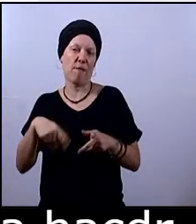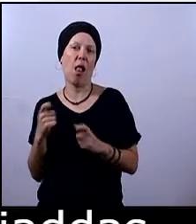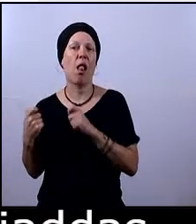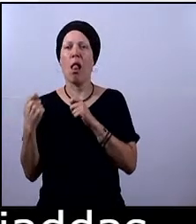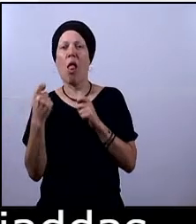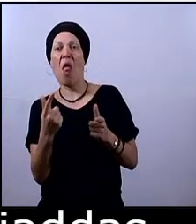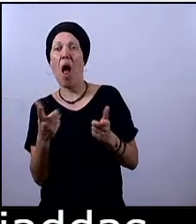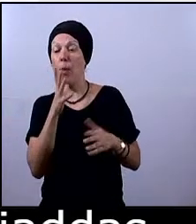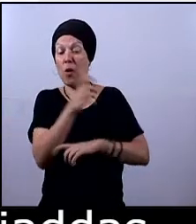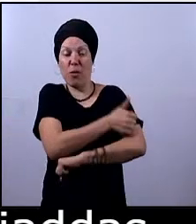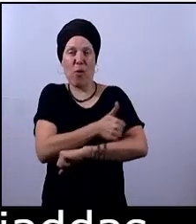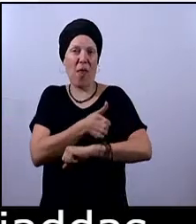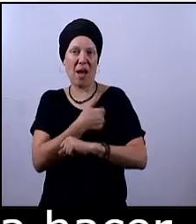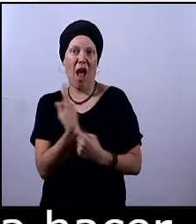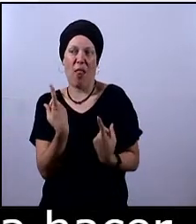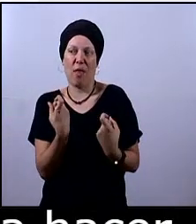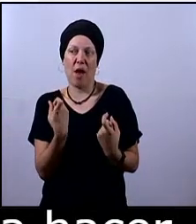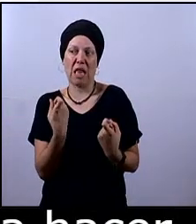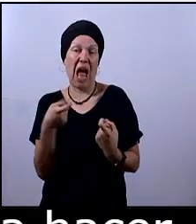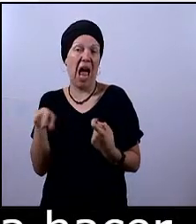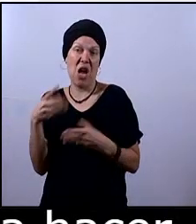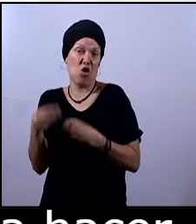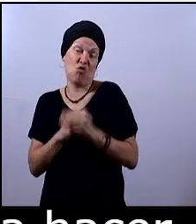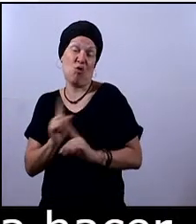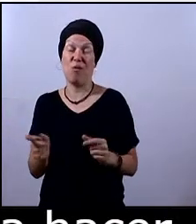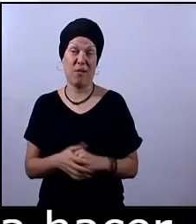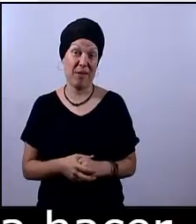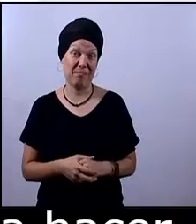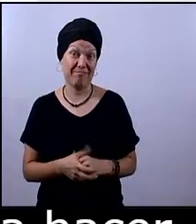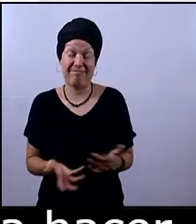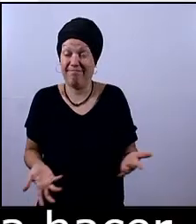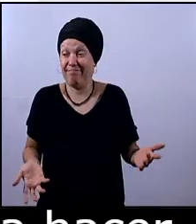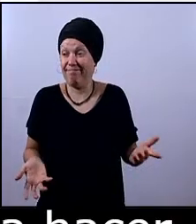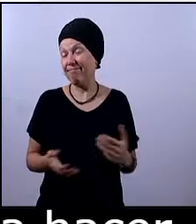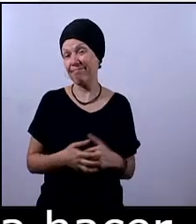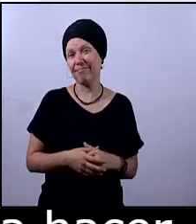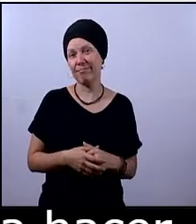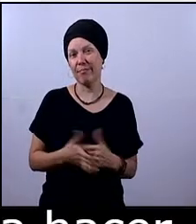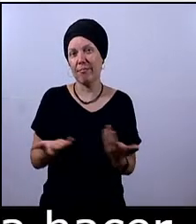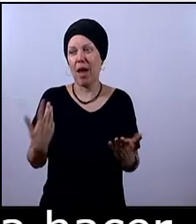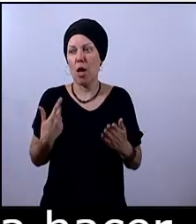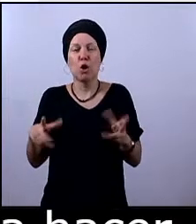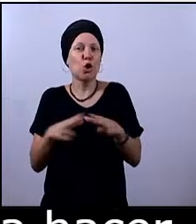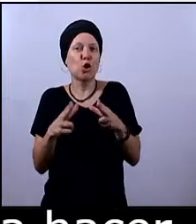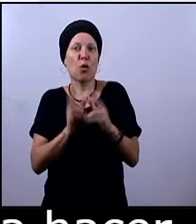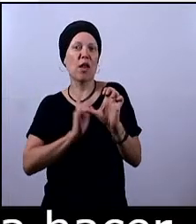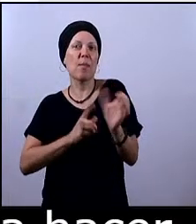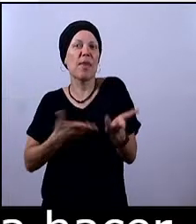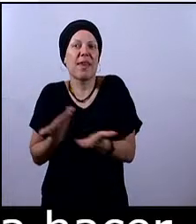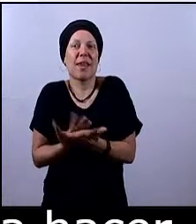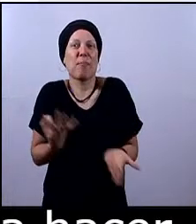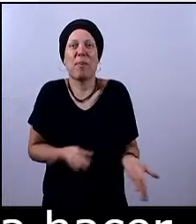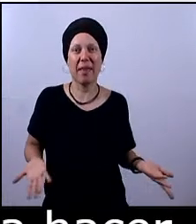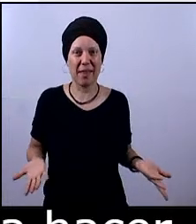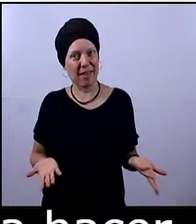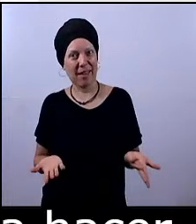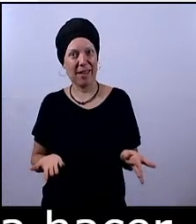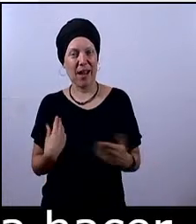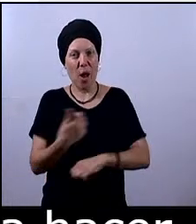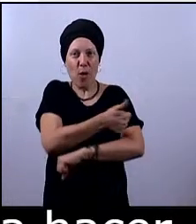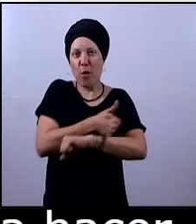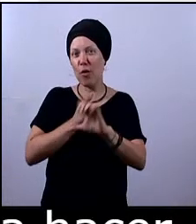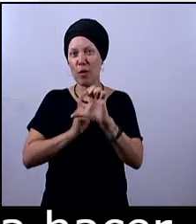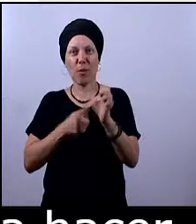aportaciones que la ciudadanía de verdad está demandando. ¿Qué es lo que pide la sociedad extremeña? ¿Qué es lo que piden los